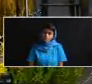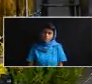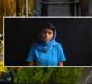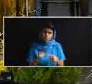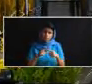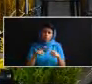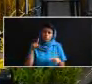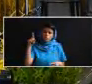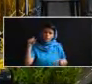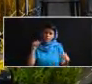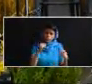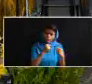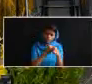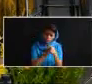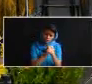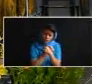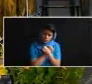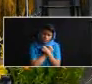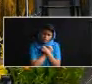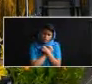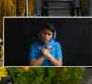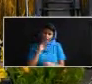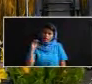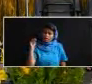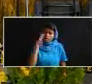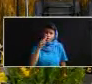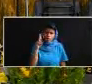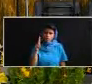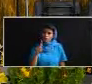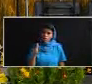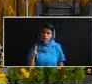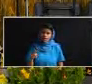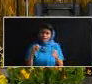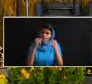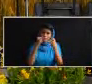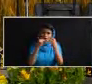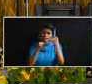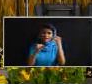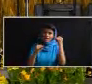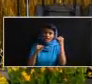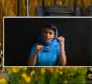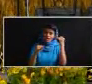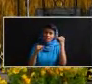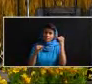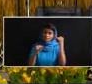por tu amor que nunca acabará.